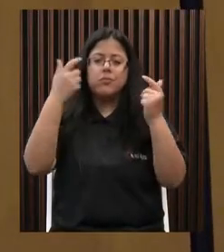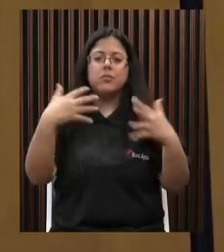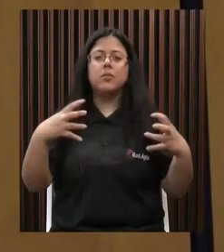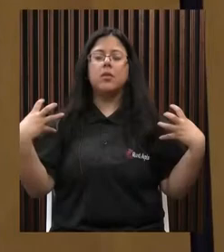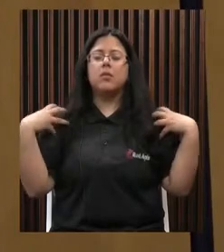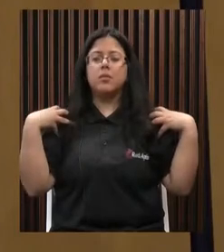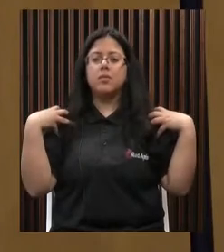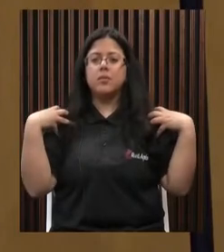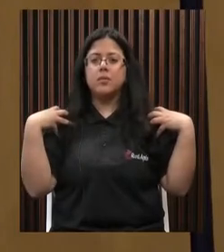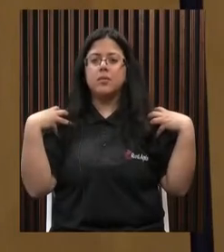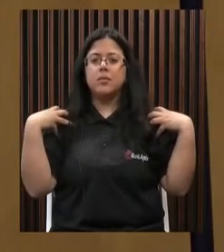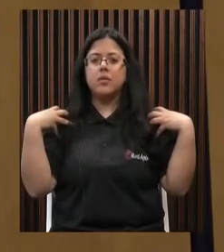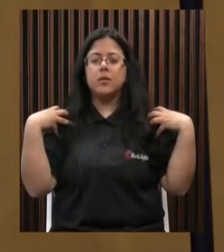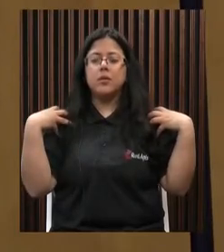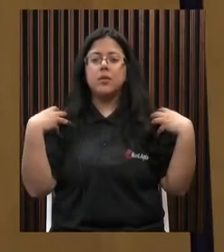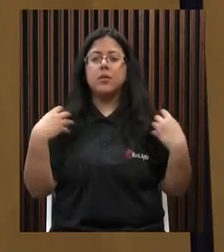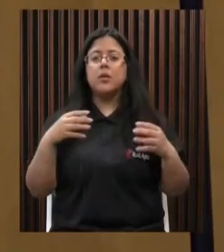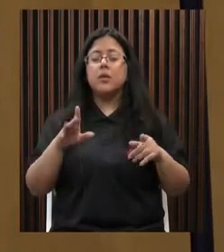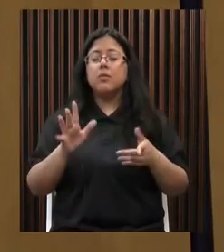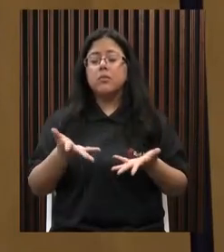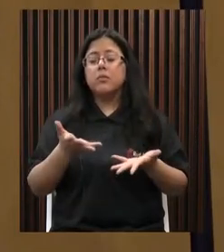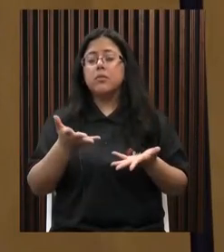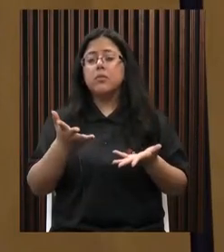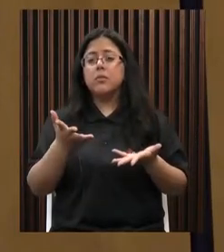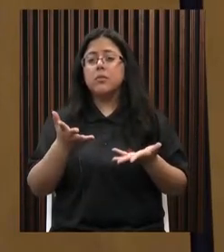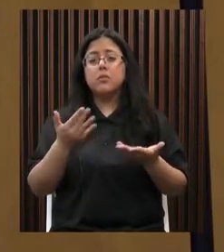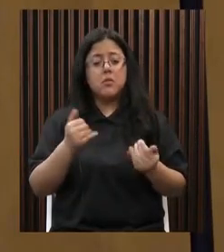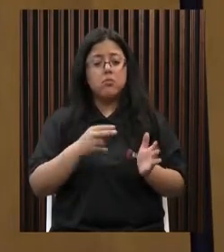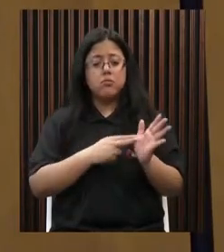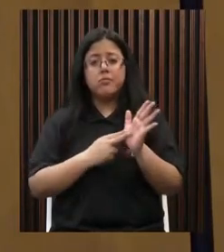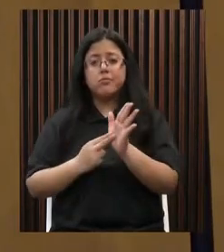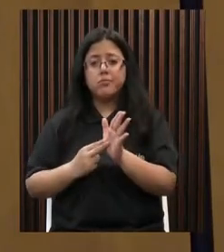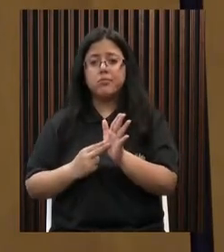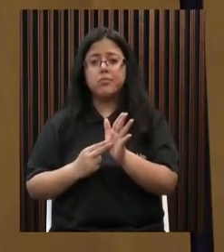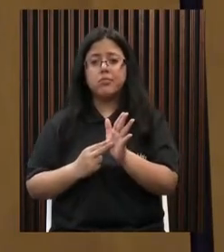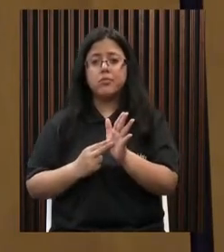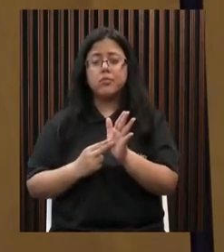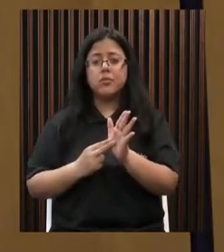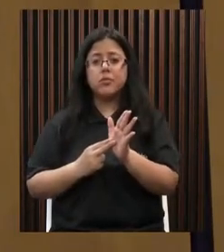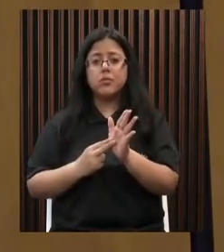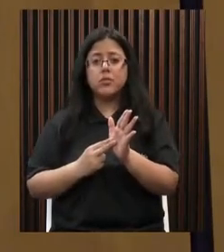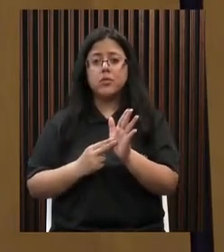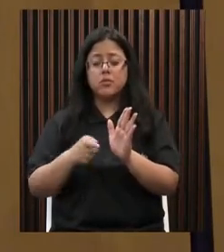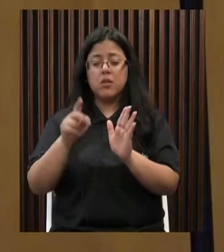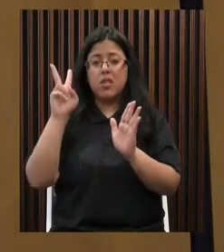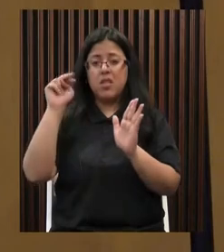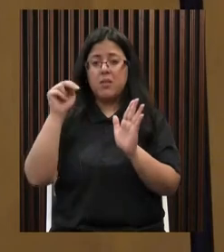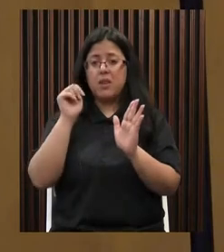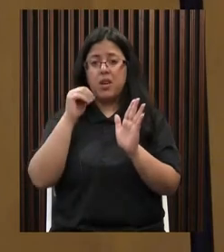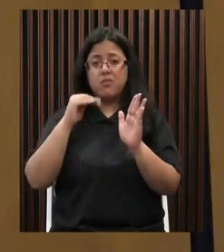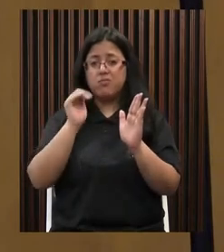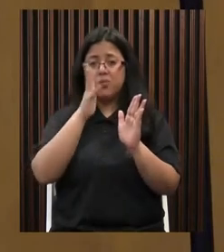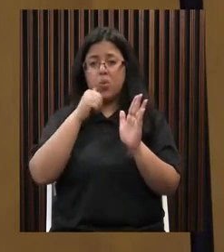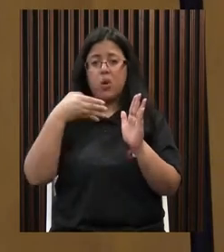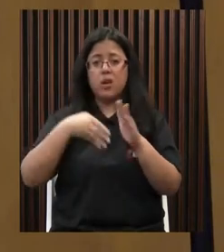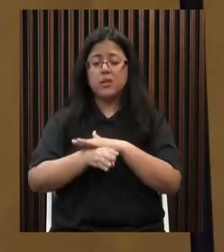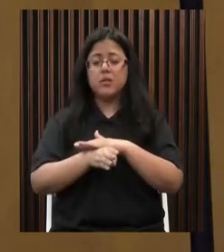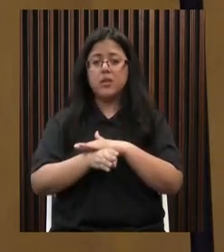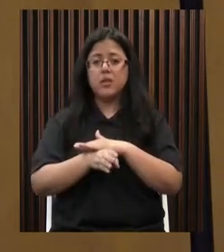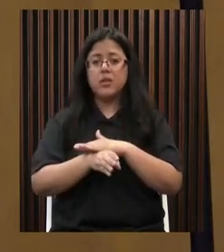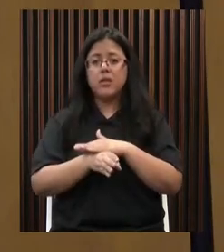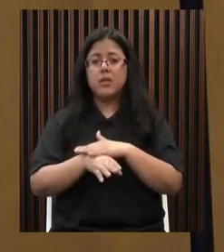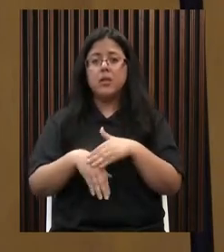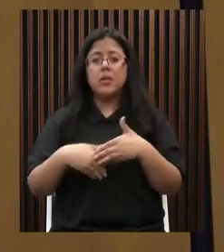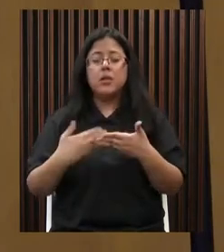encargado o han, cierto, presentado exposiciones que no son accesibles. Por lo tanto,